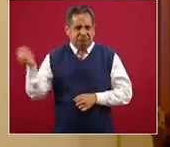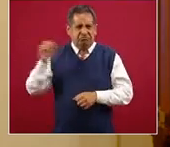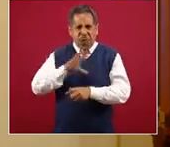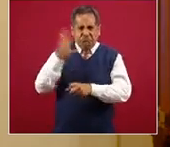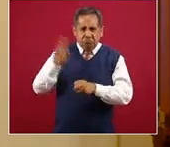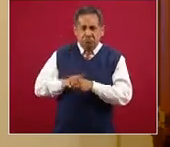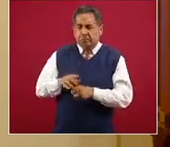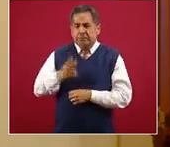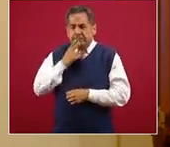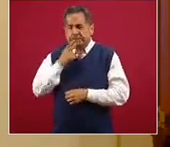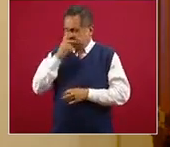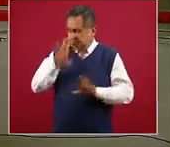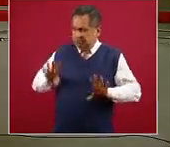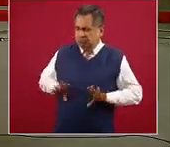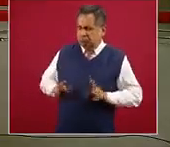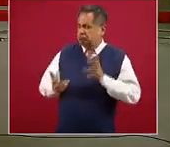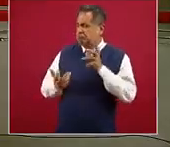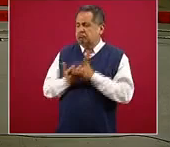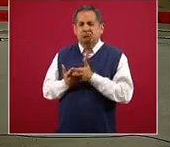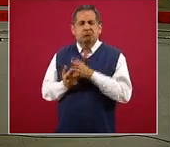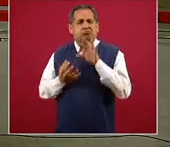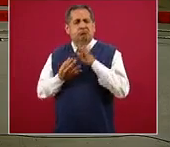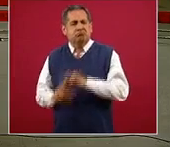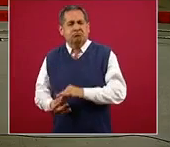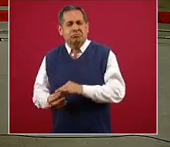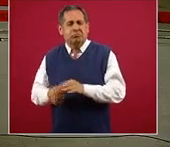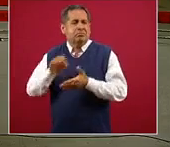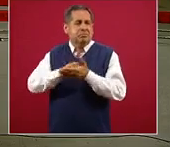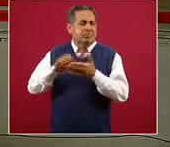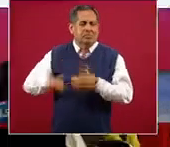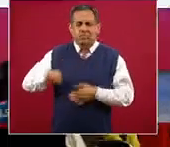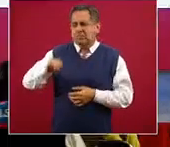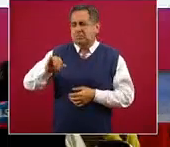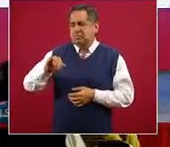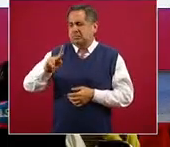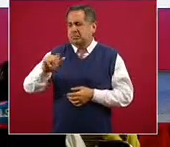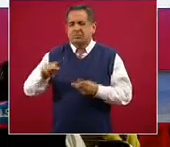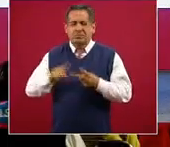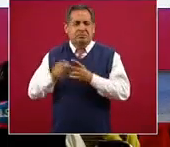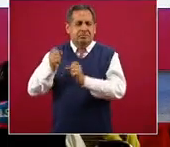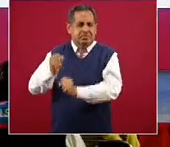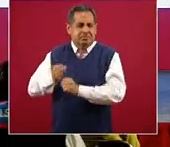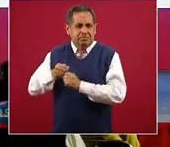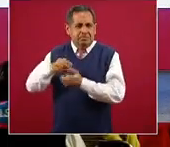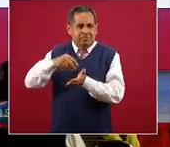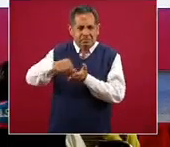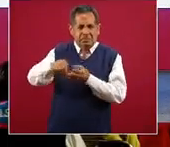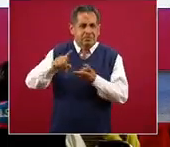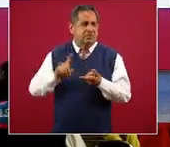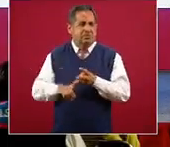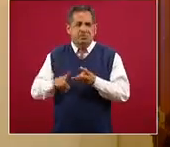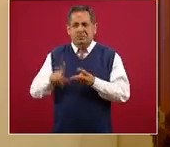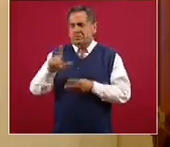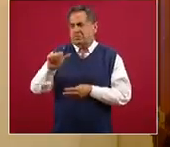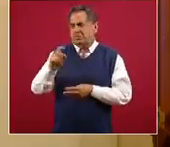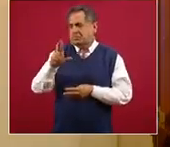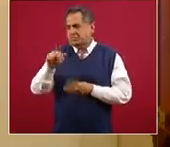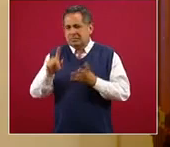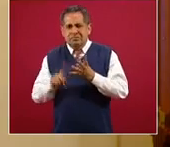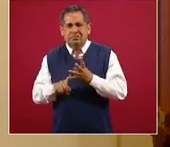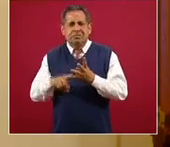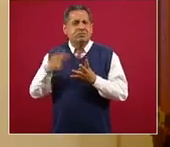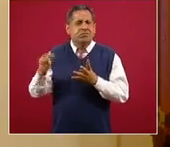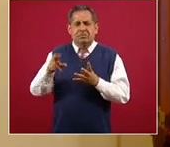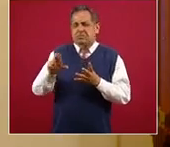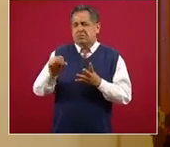y adaptados, como entre otros el sistema Milpa, el sistema Chinampa, el sistema agrícola de laderas, el sistema